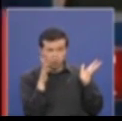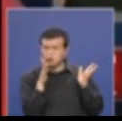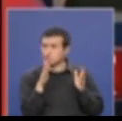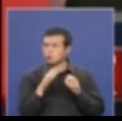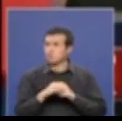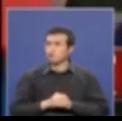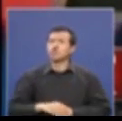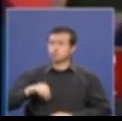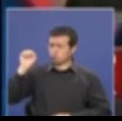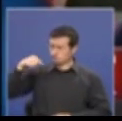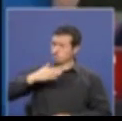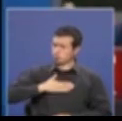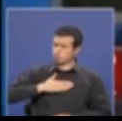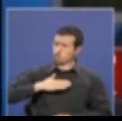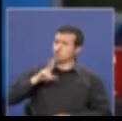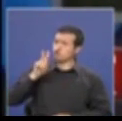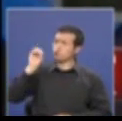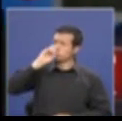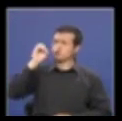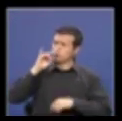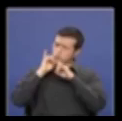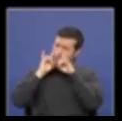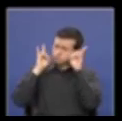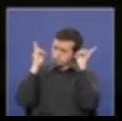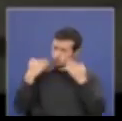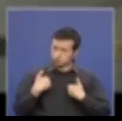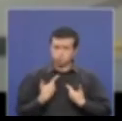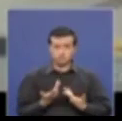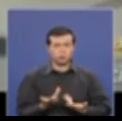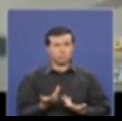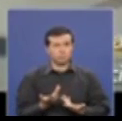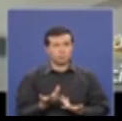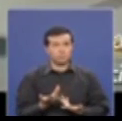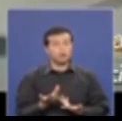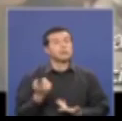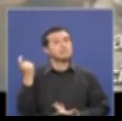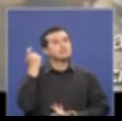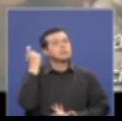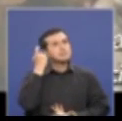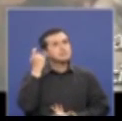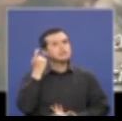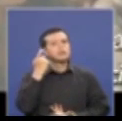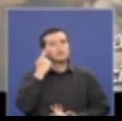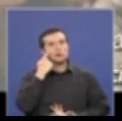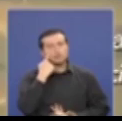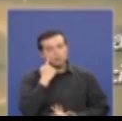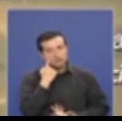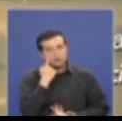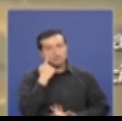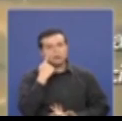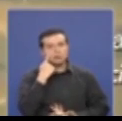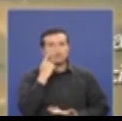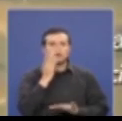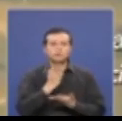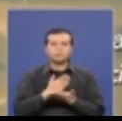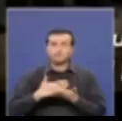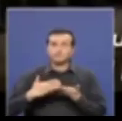no? No, yo sí estoy dentro del 2%. Hay que racionalizar el Estado.